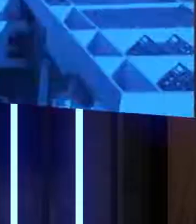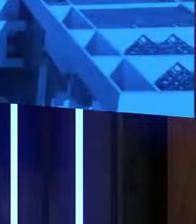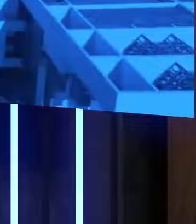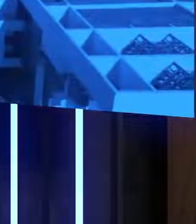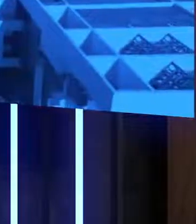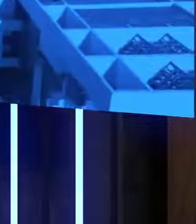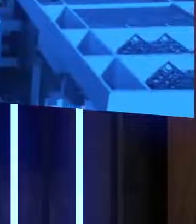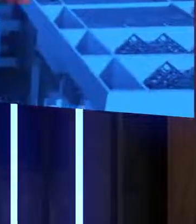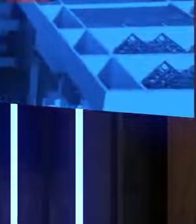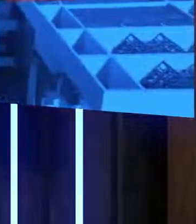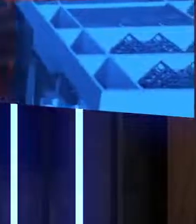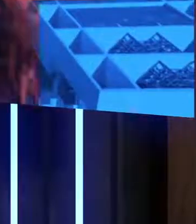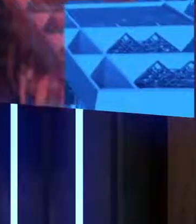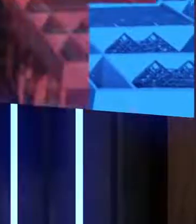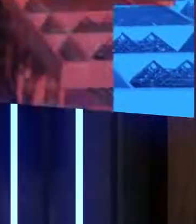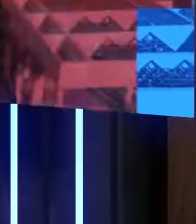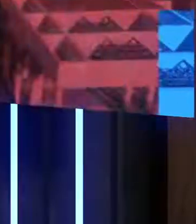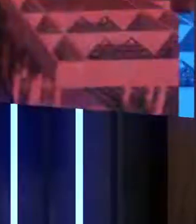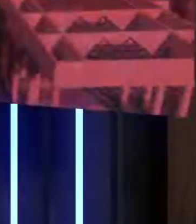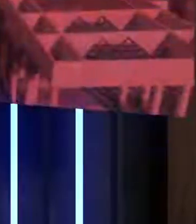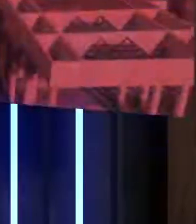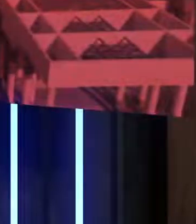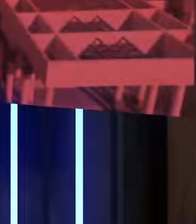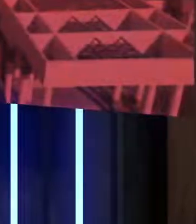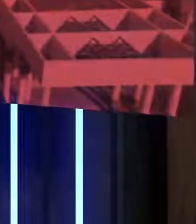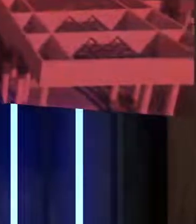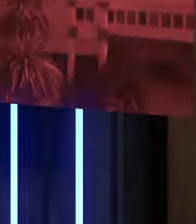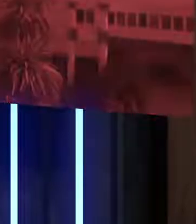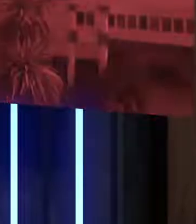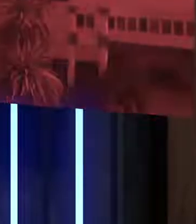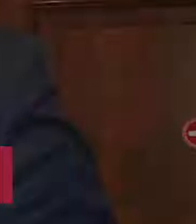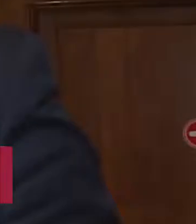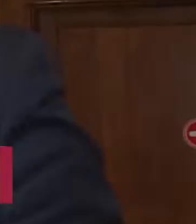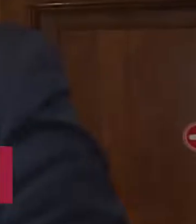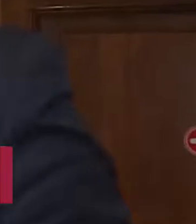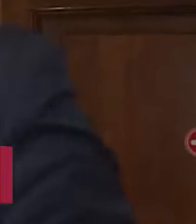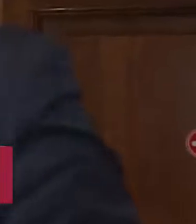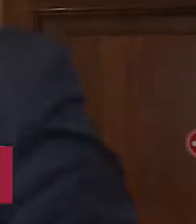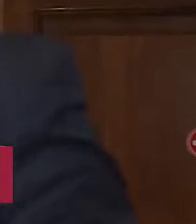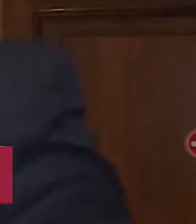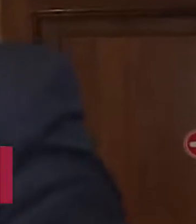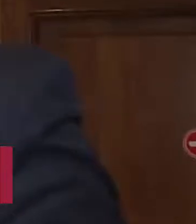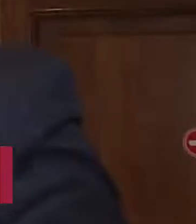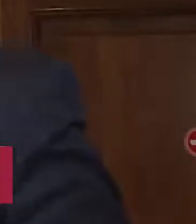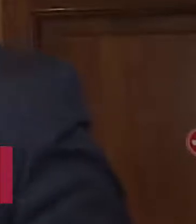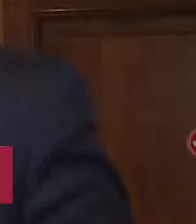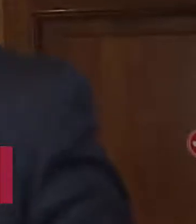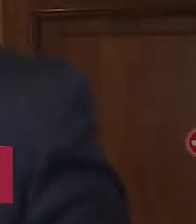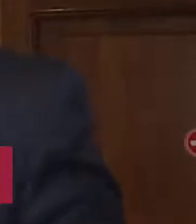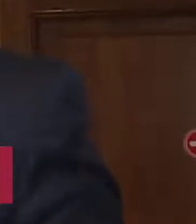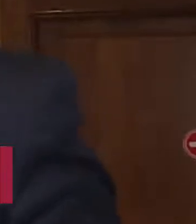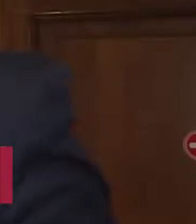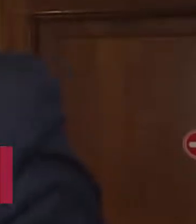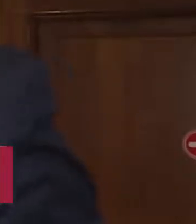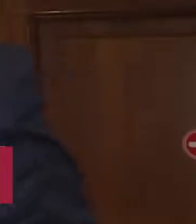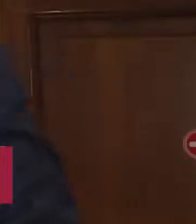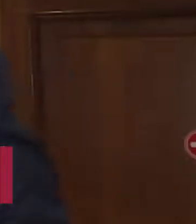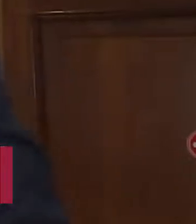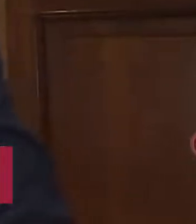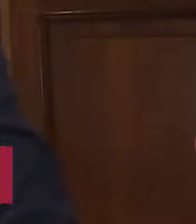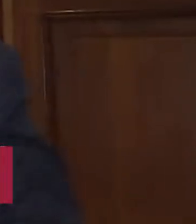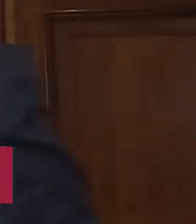aprobó por la unanimidad de 135 votos. suscrito por nuestro país bajo el alero de la OCDE, de